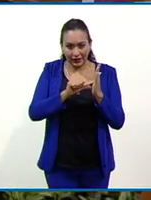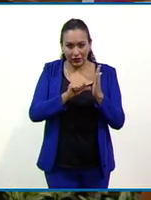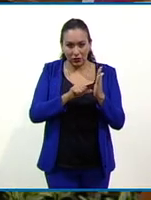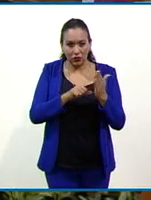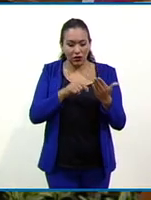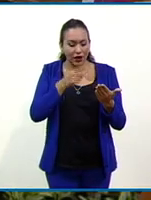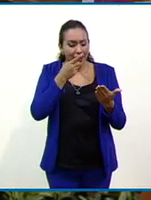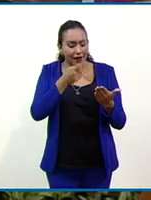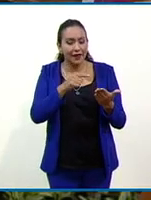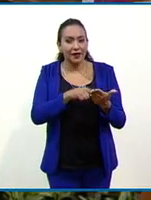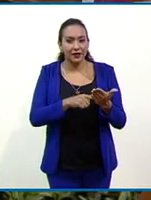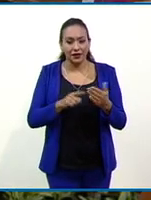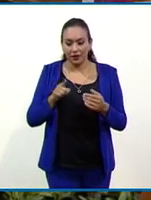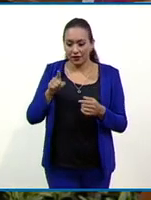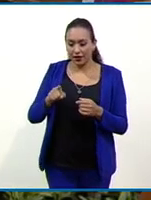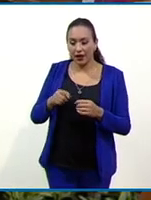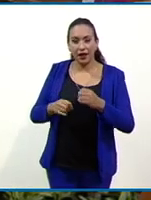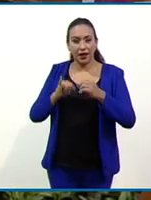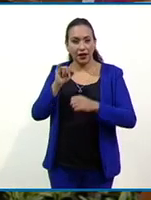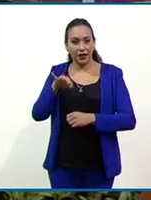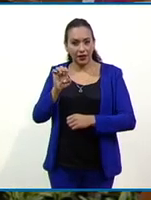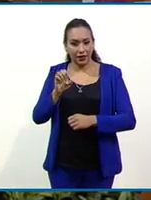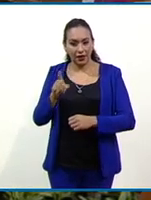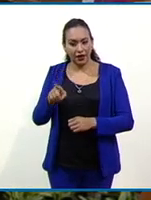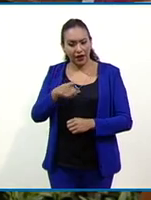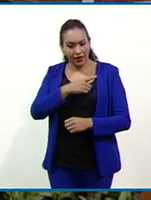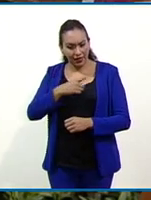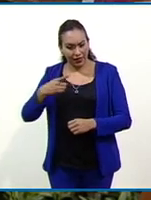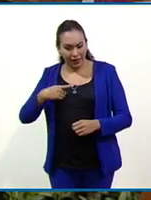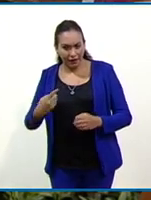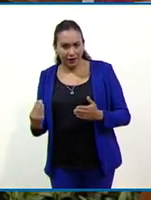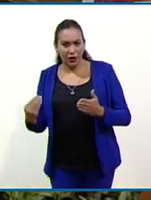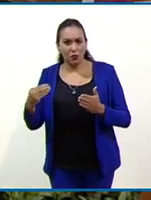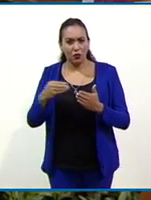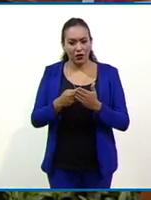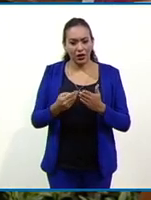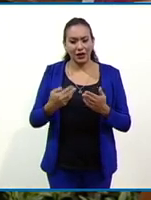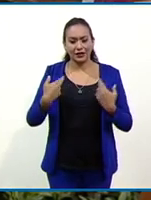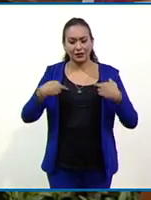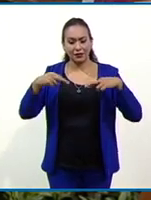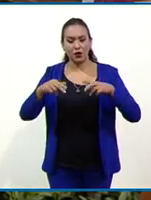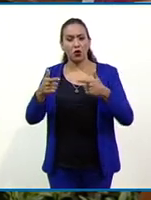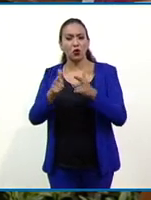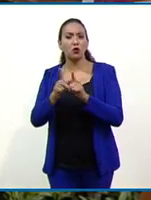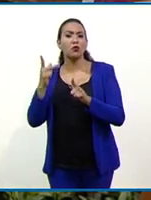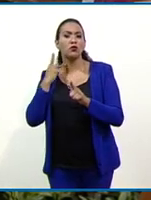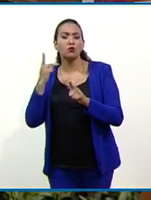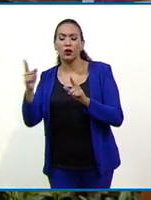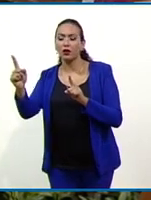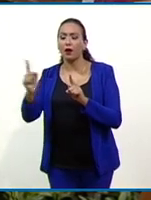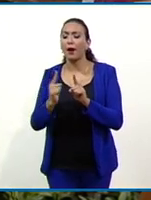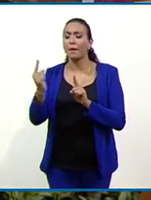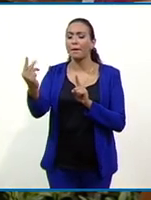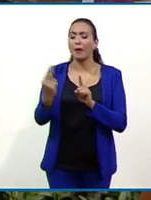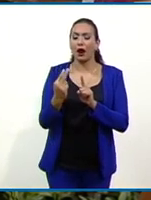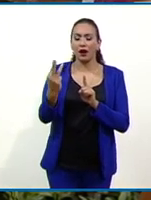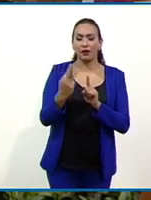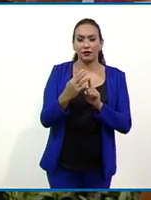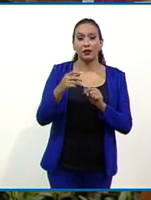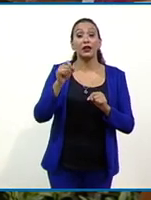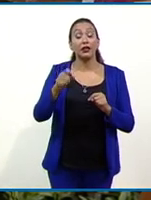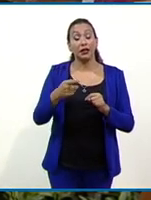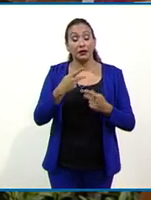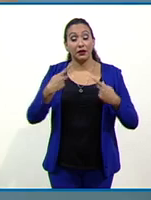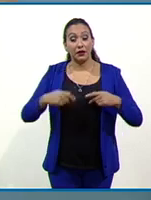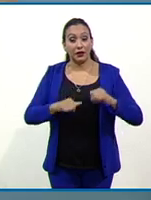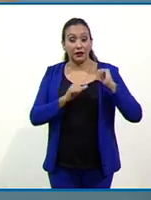que establece que en el Consejo General del INE deben estar presentes los representantes de los partidos políticos y consejeros del Poder